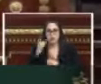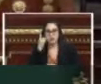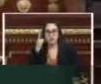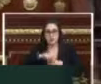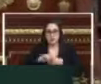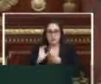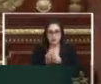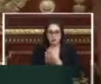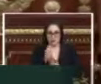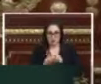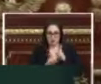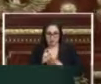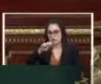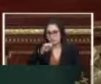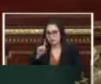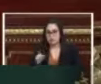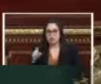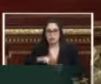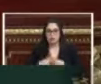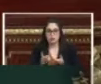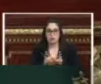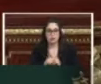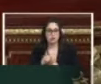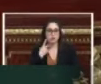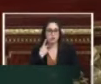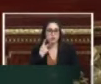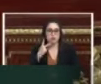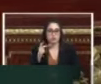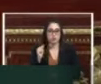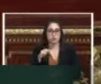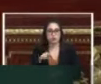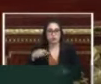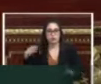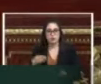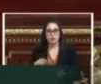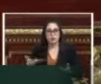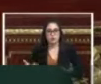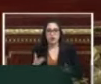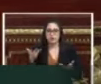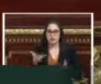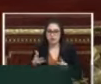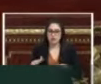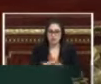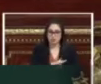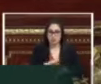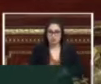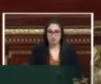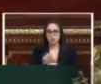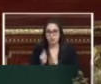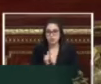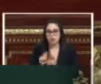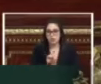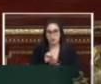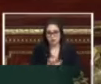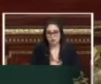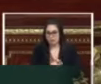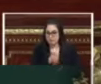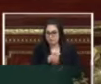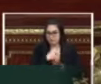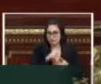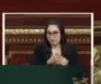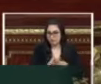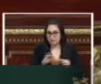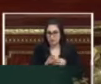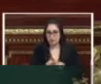mejor acceso a la práctica deportiva que les permita tener un envejecimiento más saludable. Con ello se pretende que la